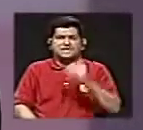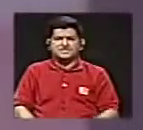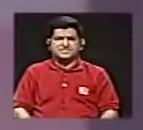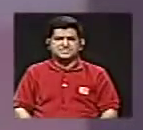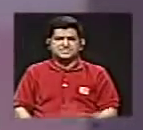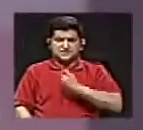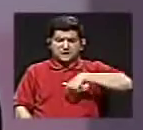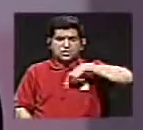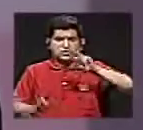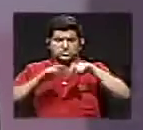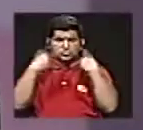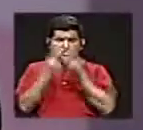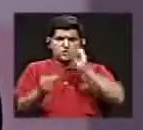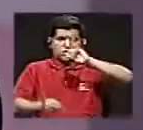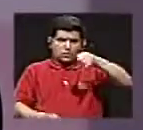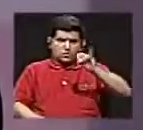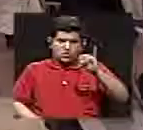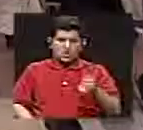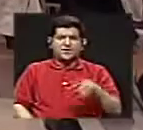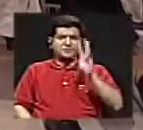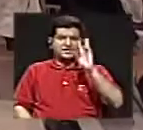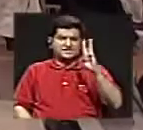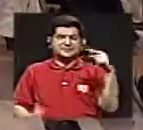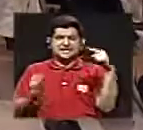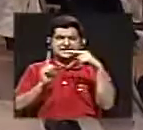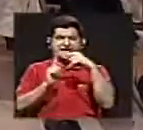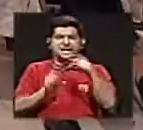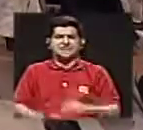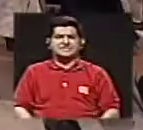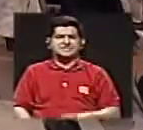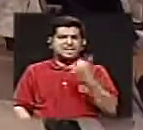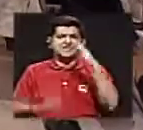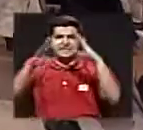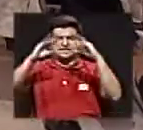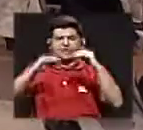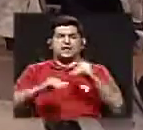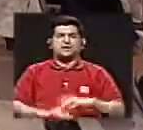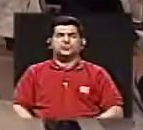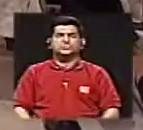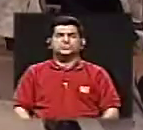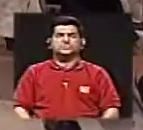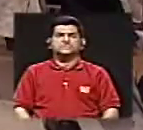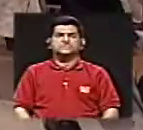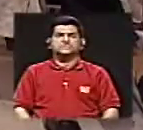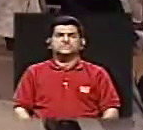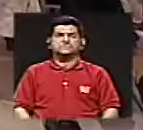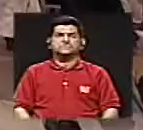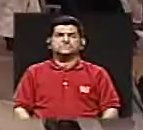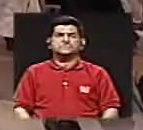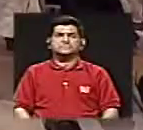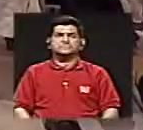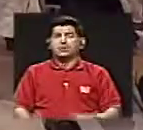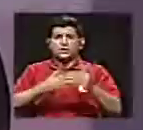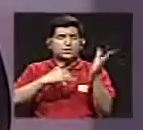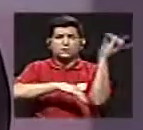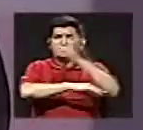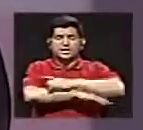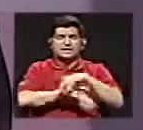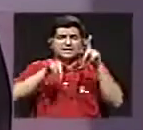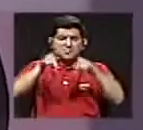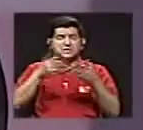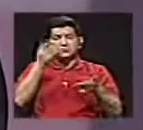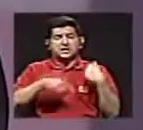jueves nos reunimos todos los jueves de 6 hasta a veces salimos a las 10 de la noche, ¿verdad? Entonces, cualquier día que ella se dé